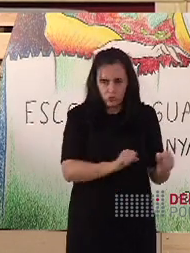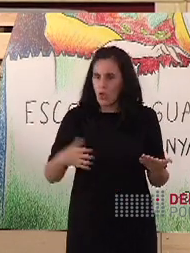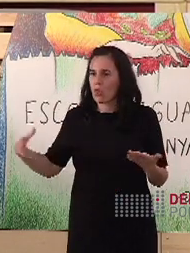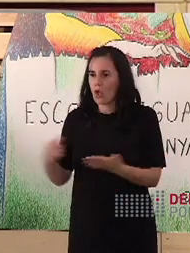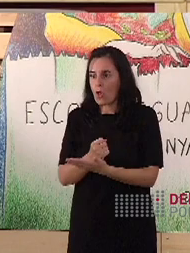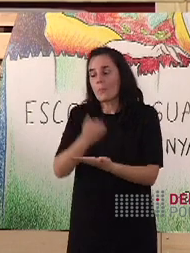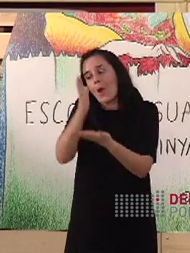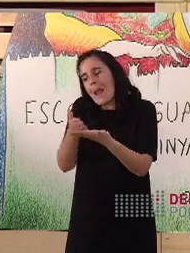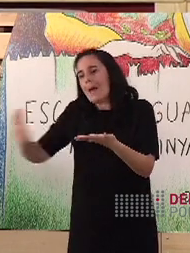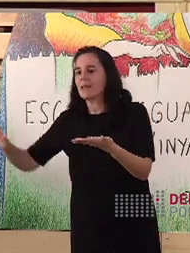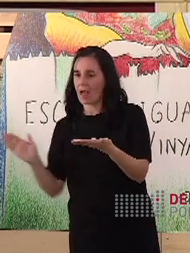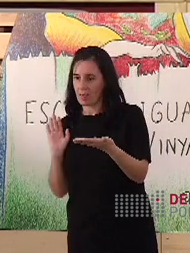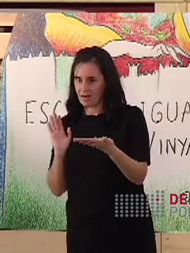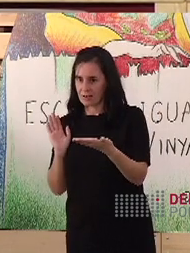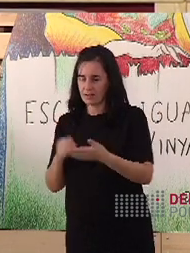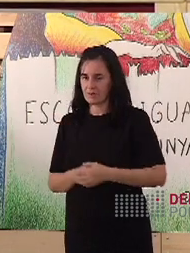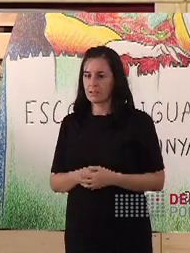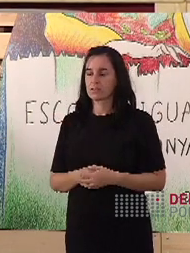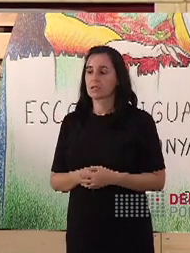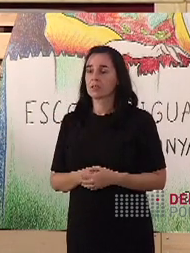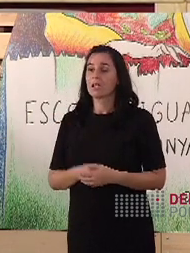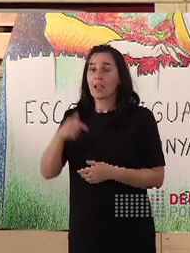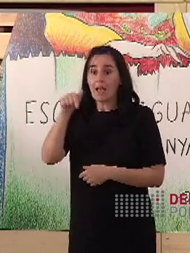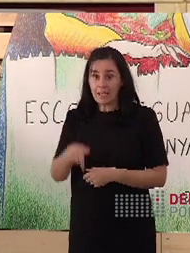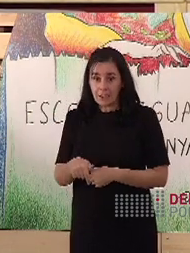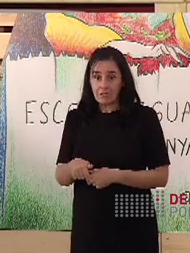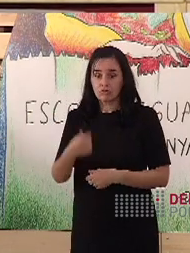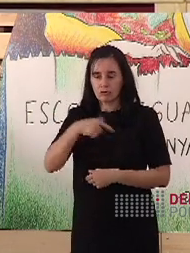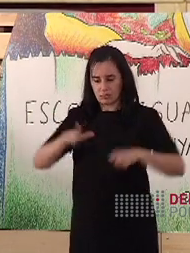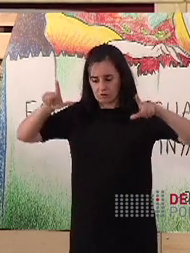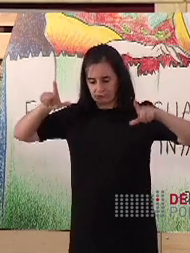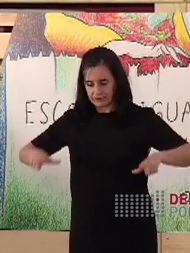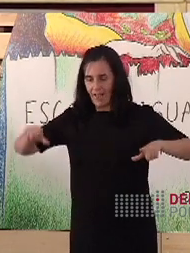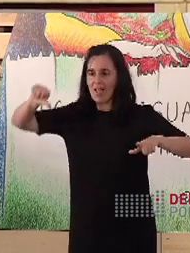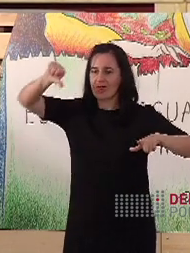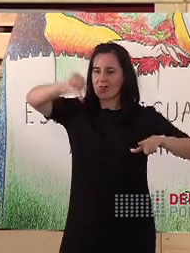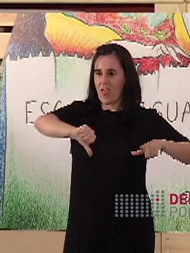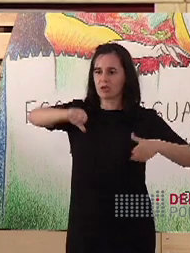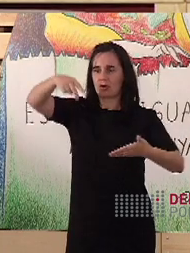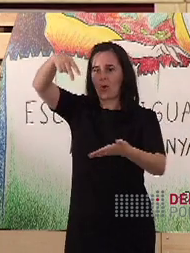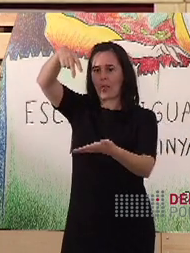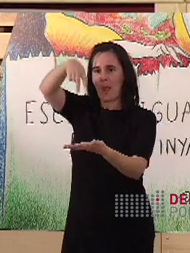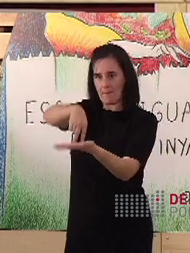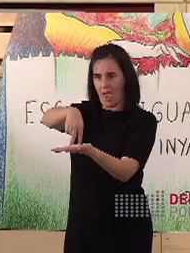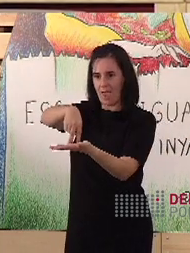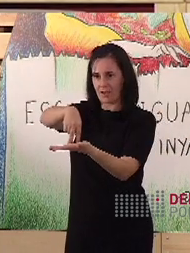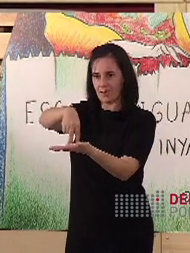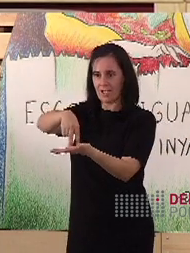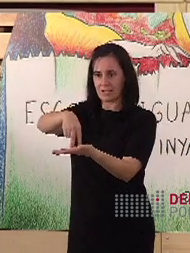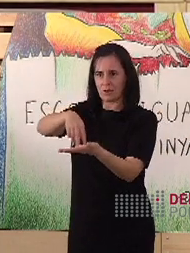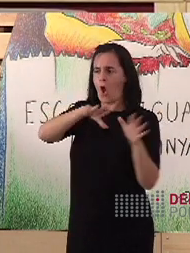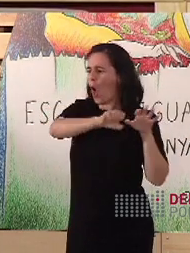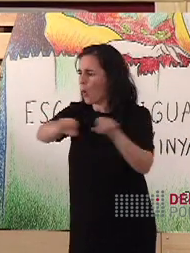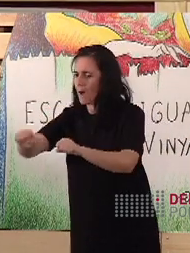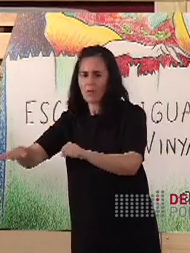E aquí, nesto, no centro, de pé, ocupando os